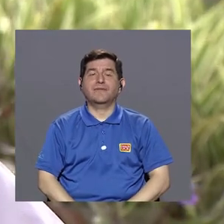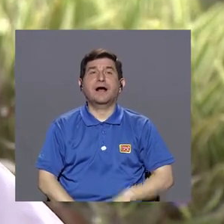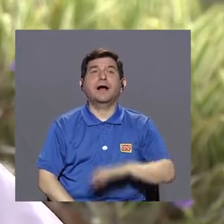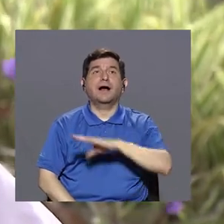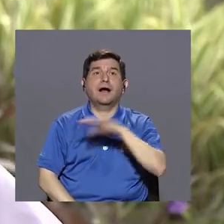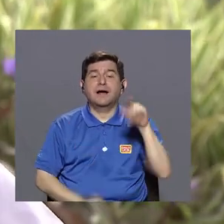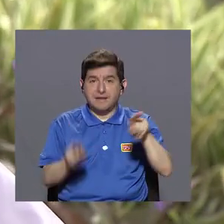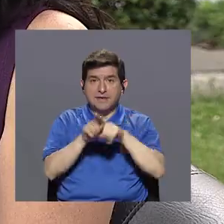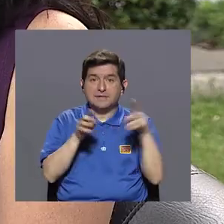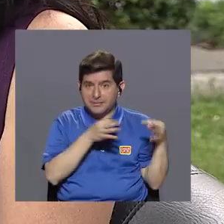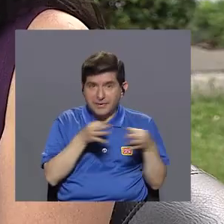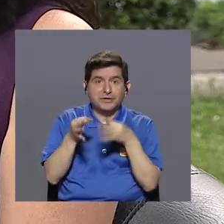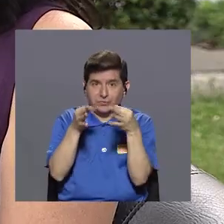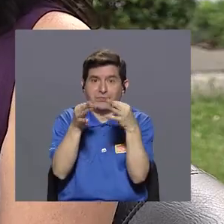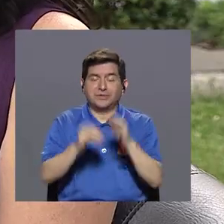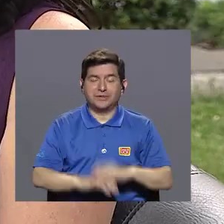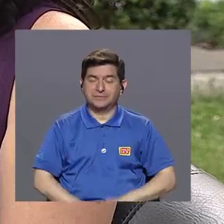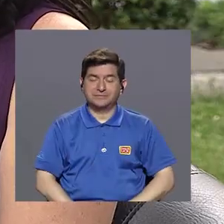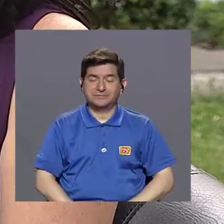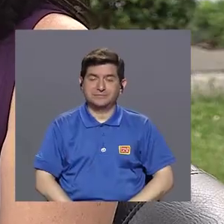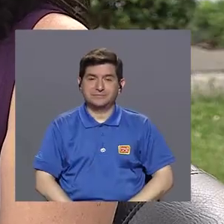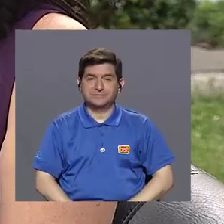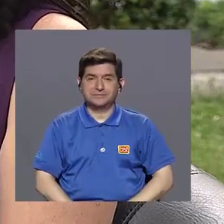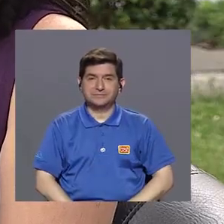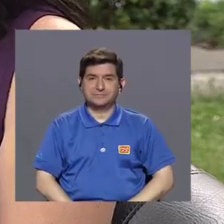Okay. Y en Turrialba. Okay.